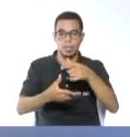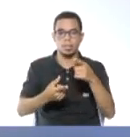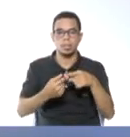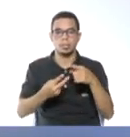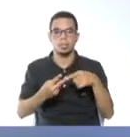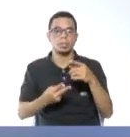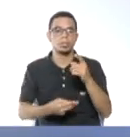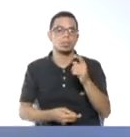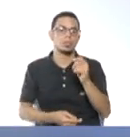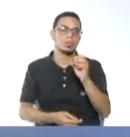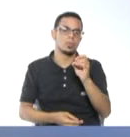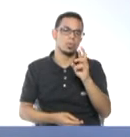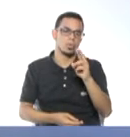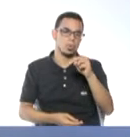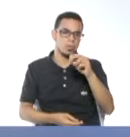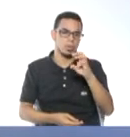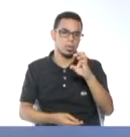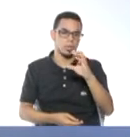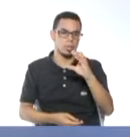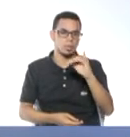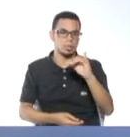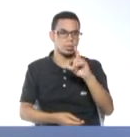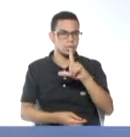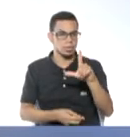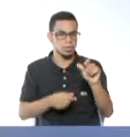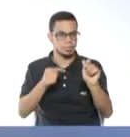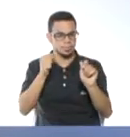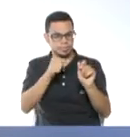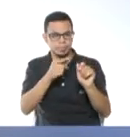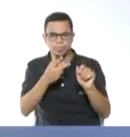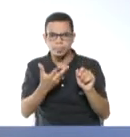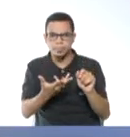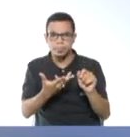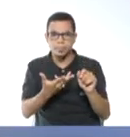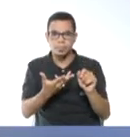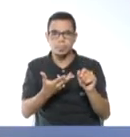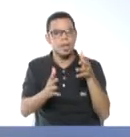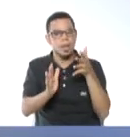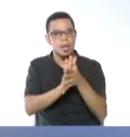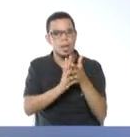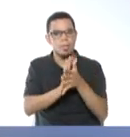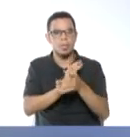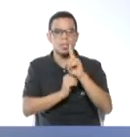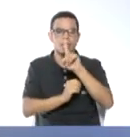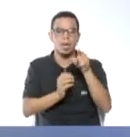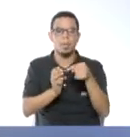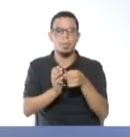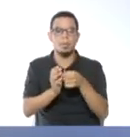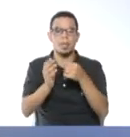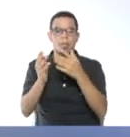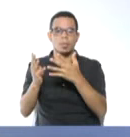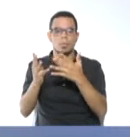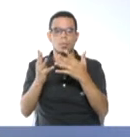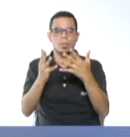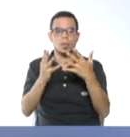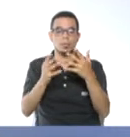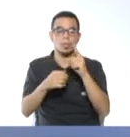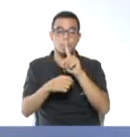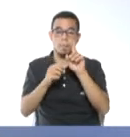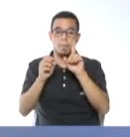Tordesillas, donde refiere también el tema de lo que pasó en 1492,